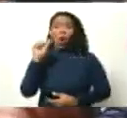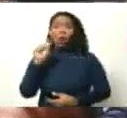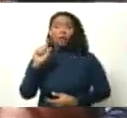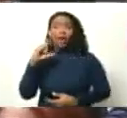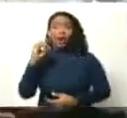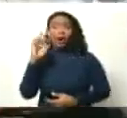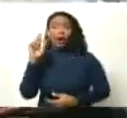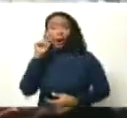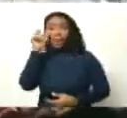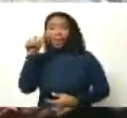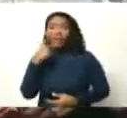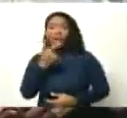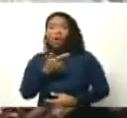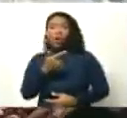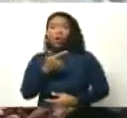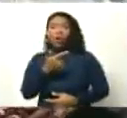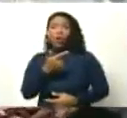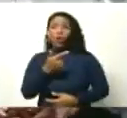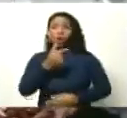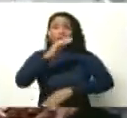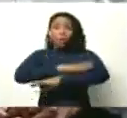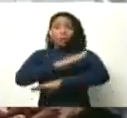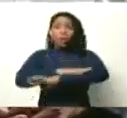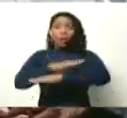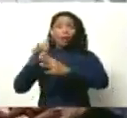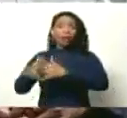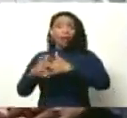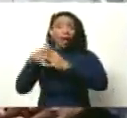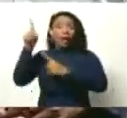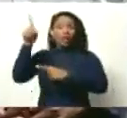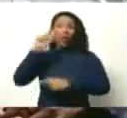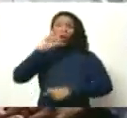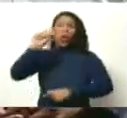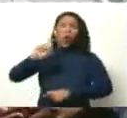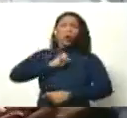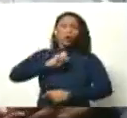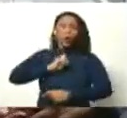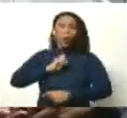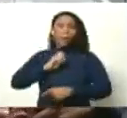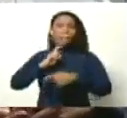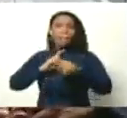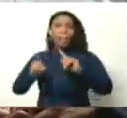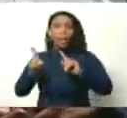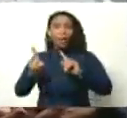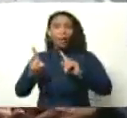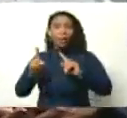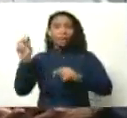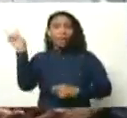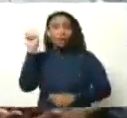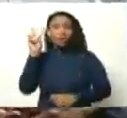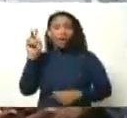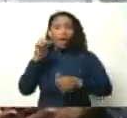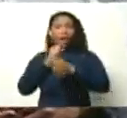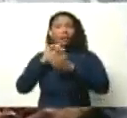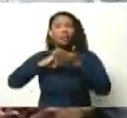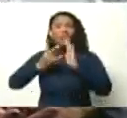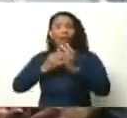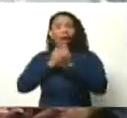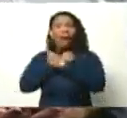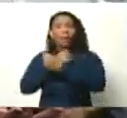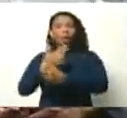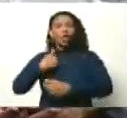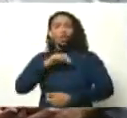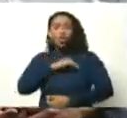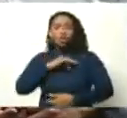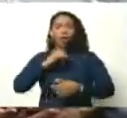Rivera, dijo que las acciones de Estados Unidos son acciones de odios, pero Venezuela es amor, nosotros